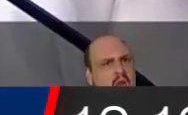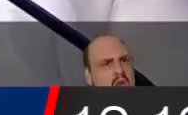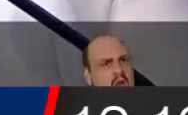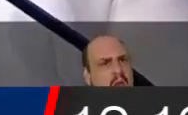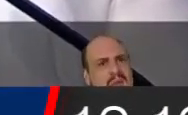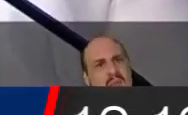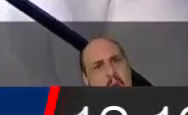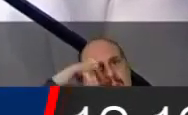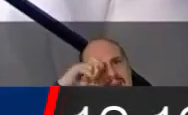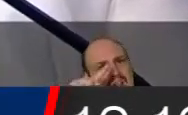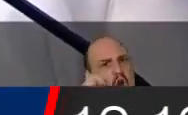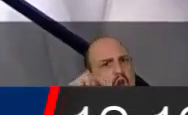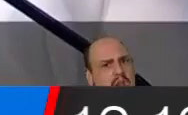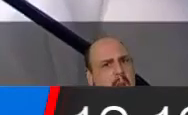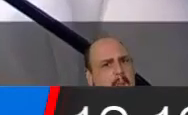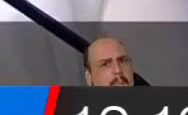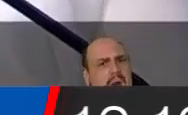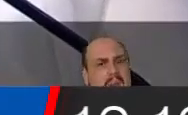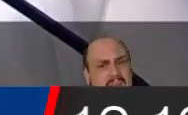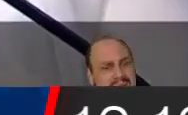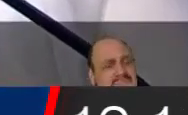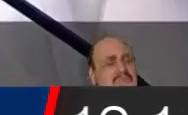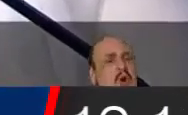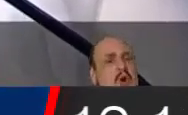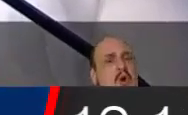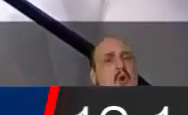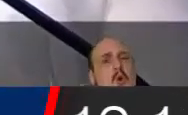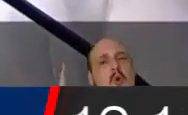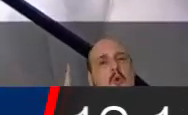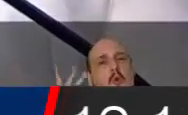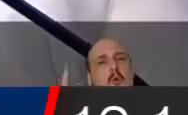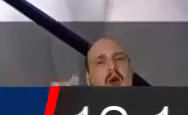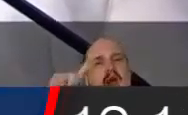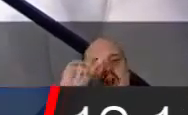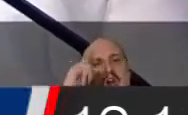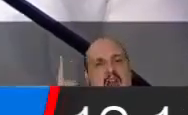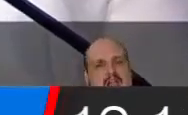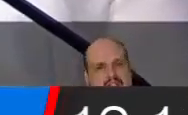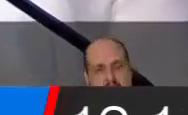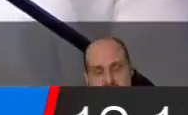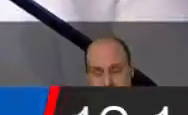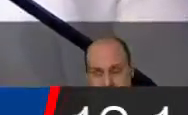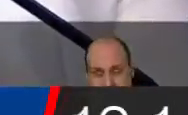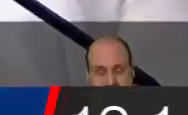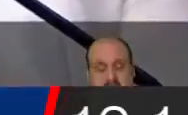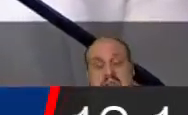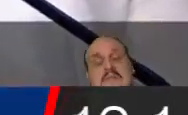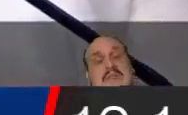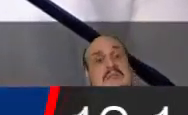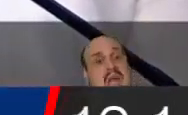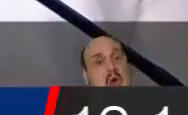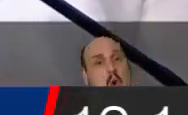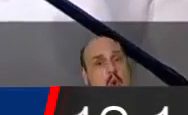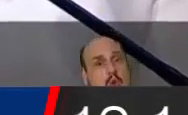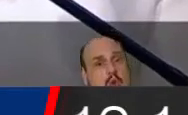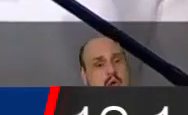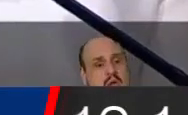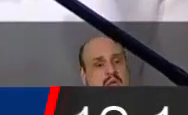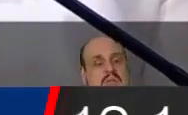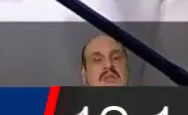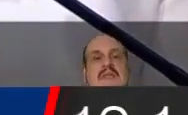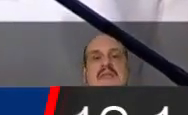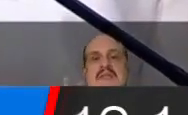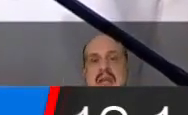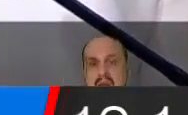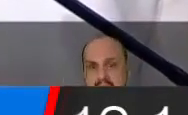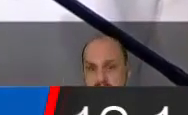melcan como lo echaron del banco nación lo segundo es preguntarle si la decisión Del desdoblamiento